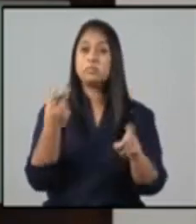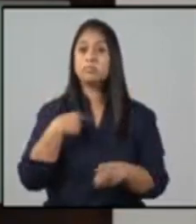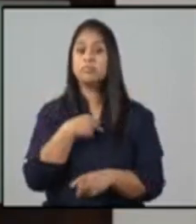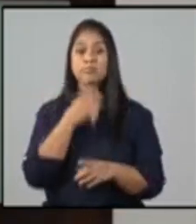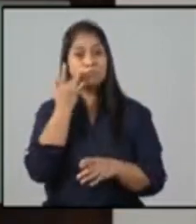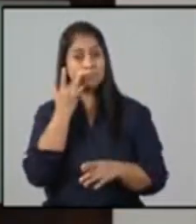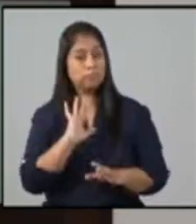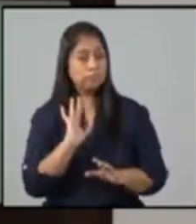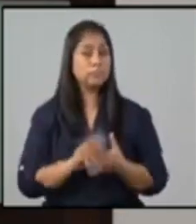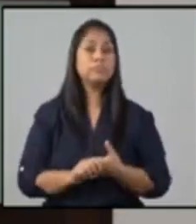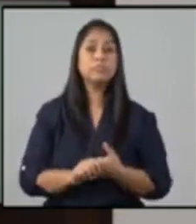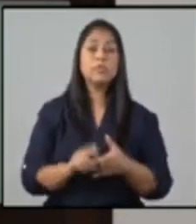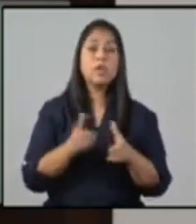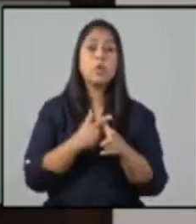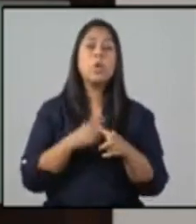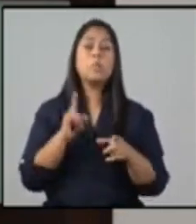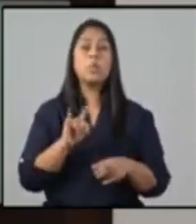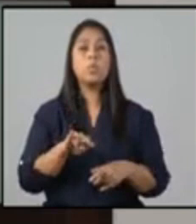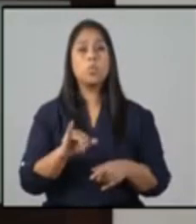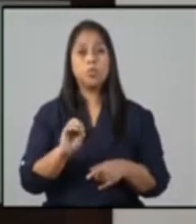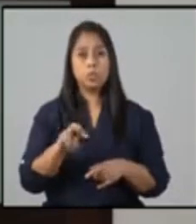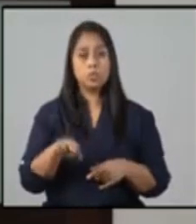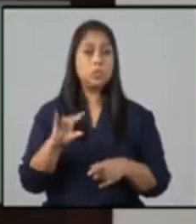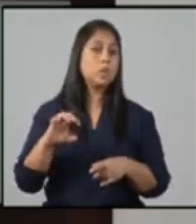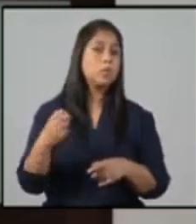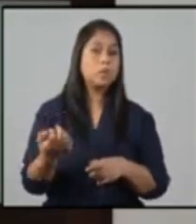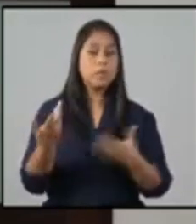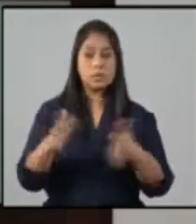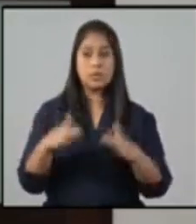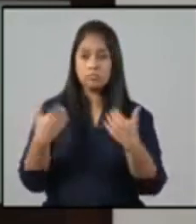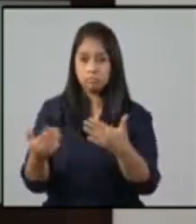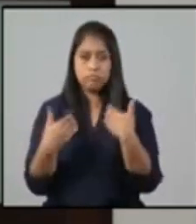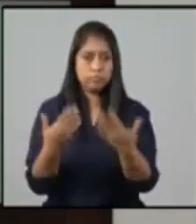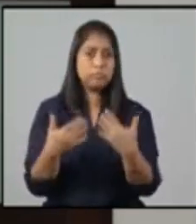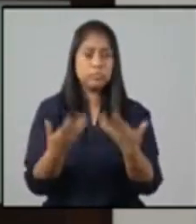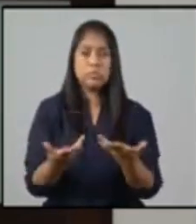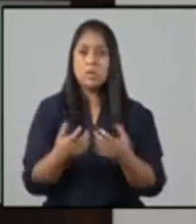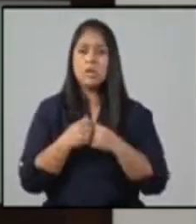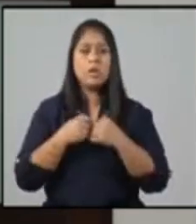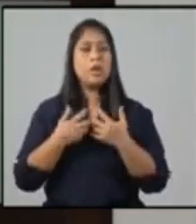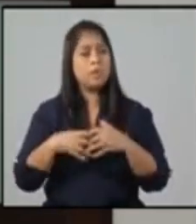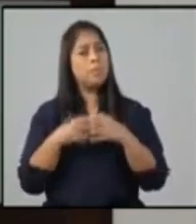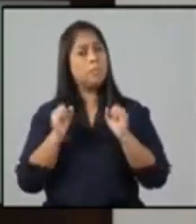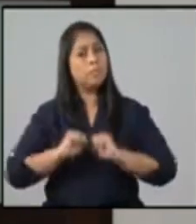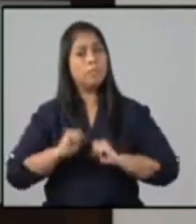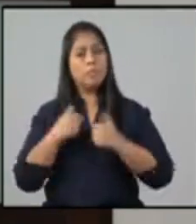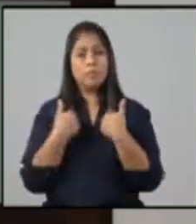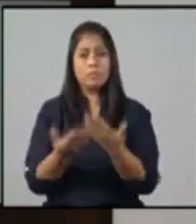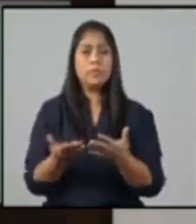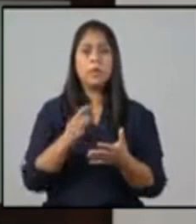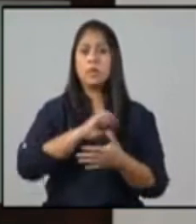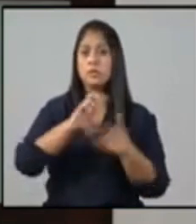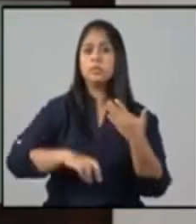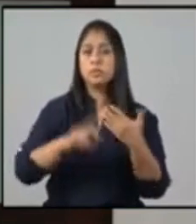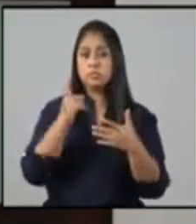intentado, como Unión Europea, se ha conseguido aportar toda la flexibilidad que hemos podido dar a los programas